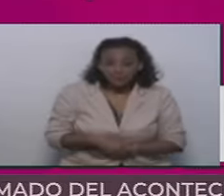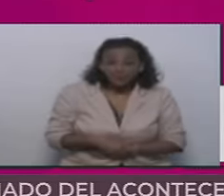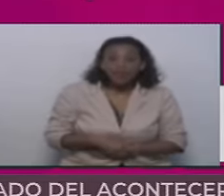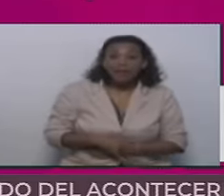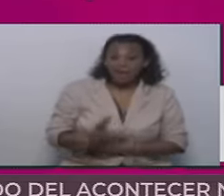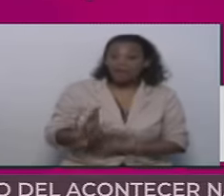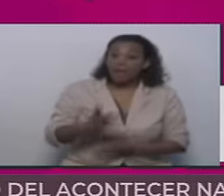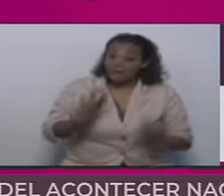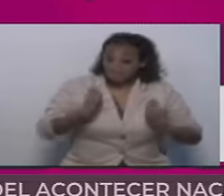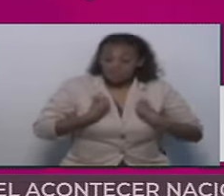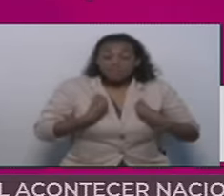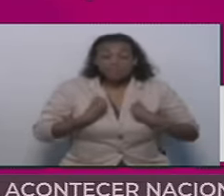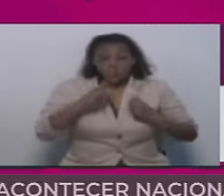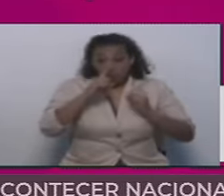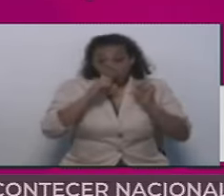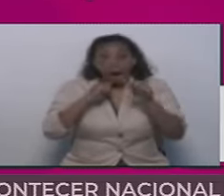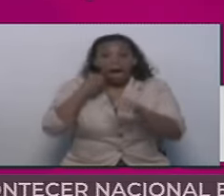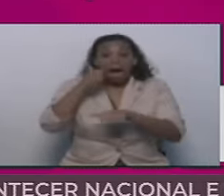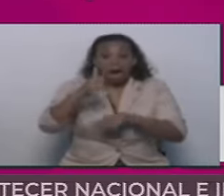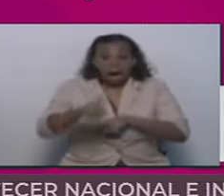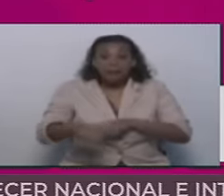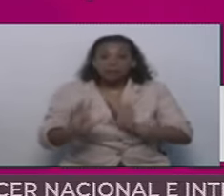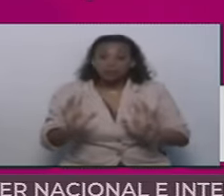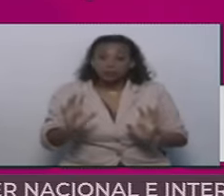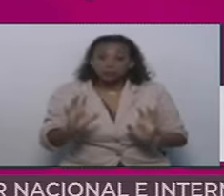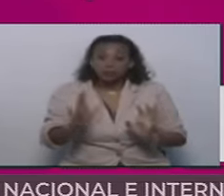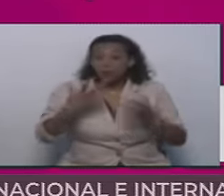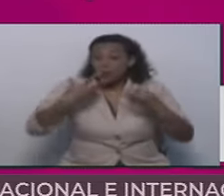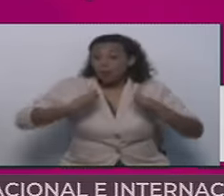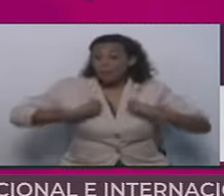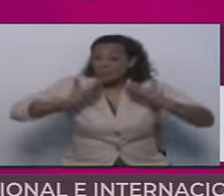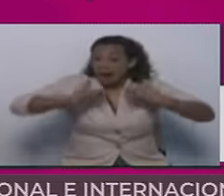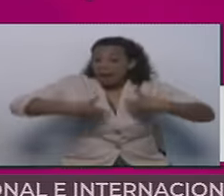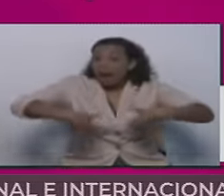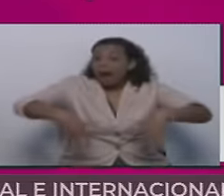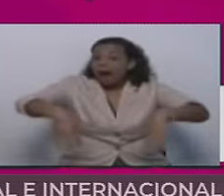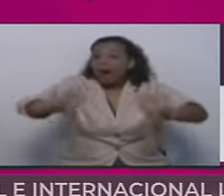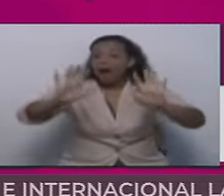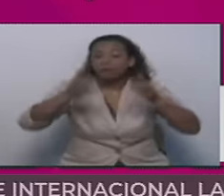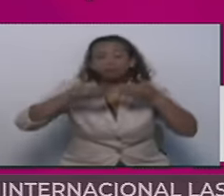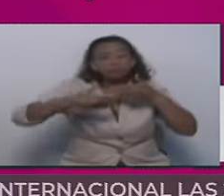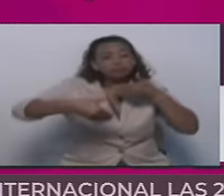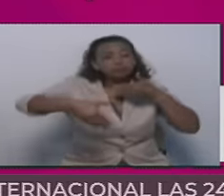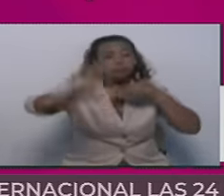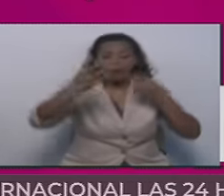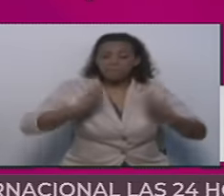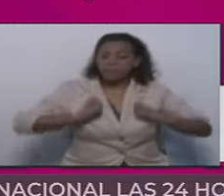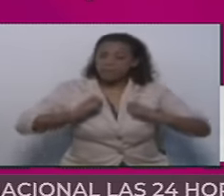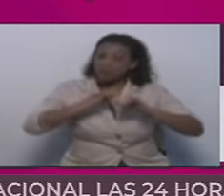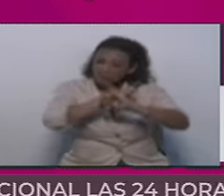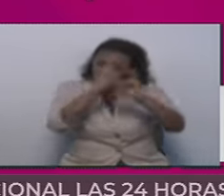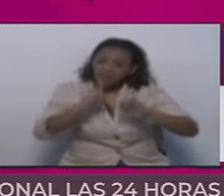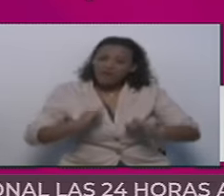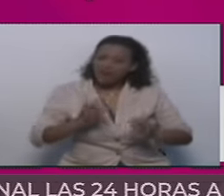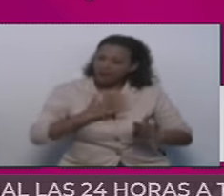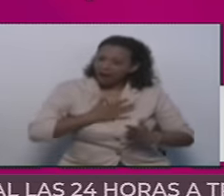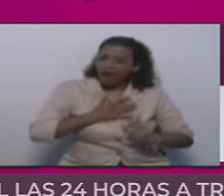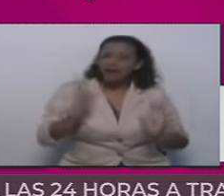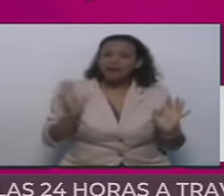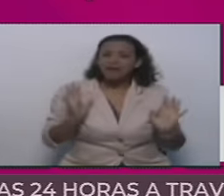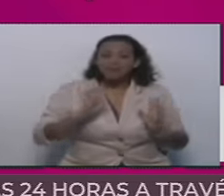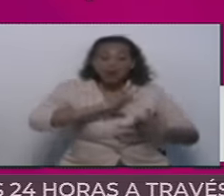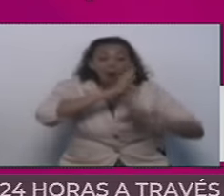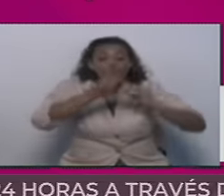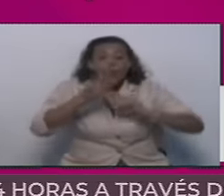que vivió. Yo digo que la gente que tiene una larga vida vive mucho porque es feliz con su existencia y tienen además